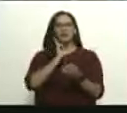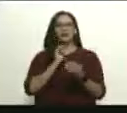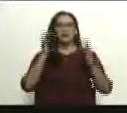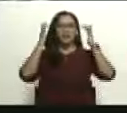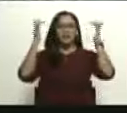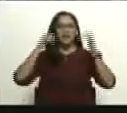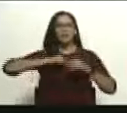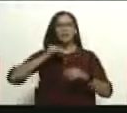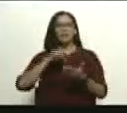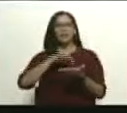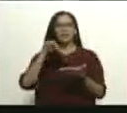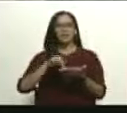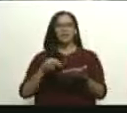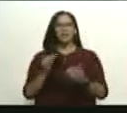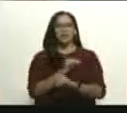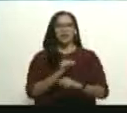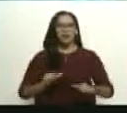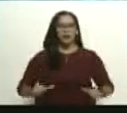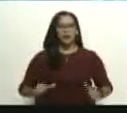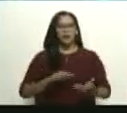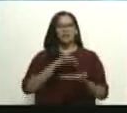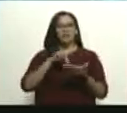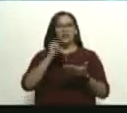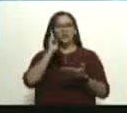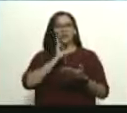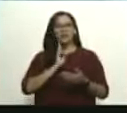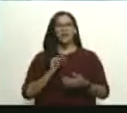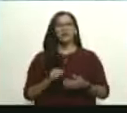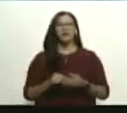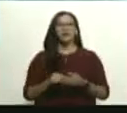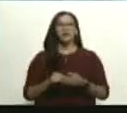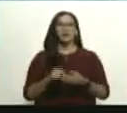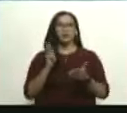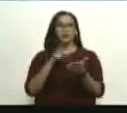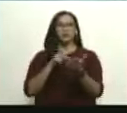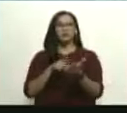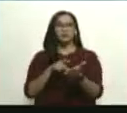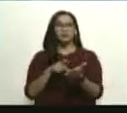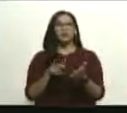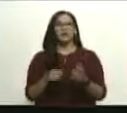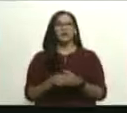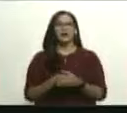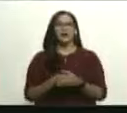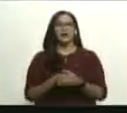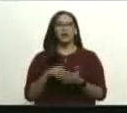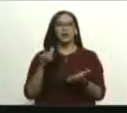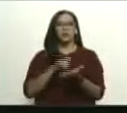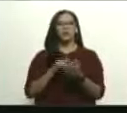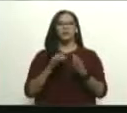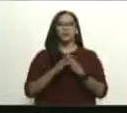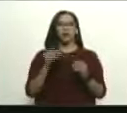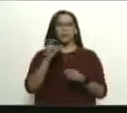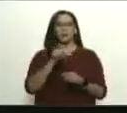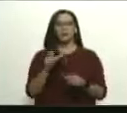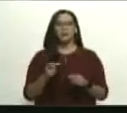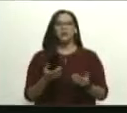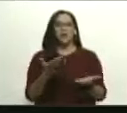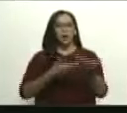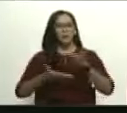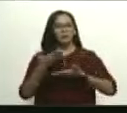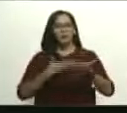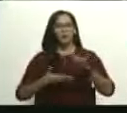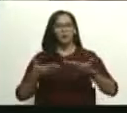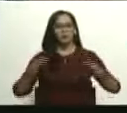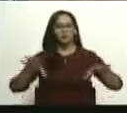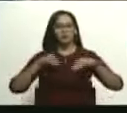la Policía Nacional, la Guardia Nacional Bolivariana, quienes se encontraban en el aeropuerto. Todos los connacionales recibieron el protocolo de recepción